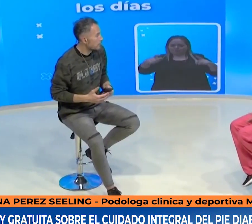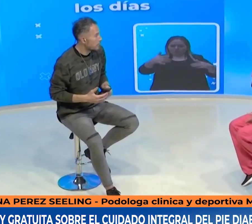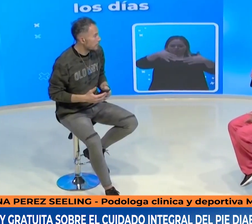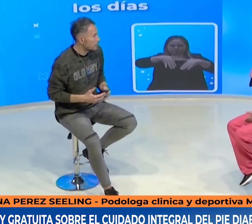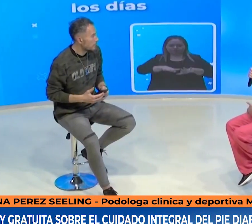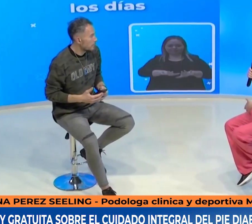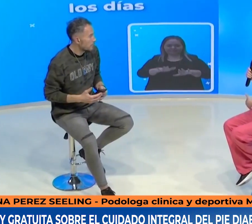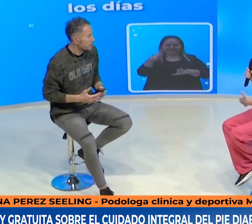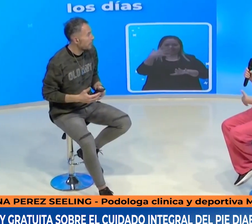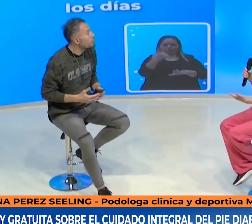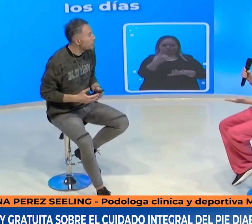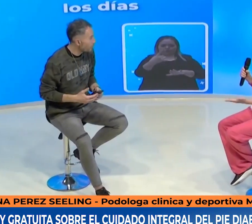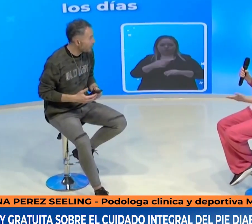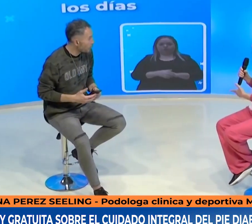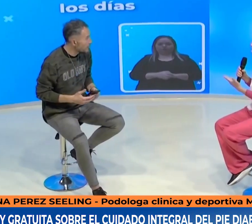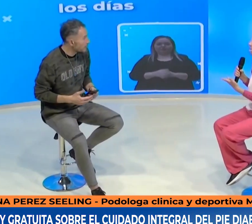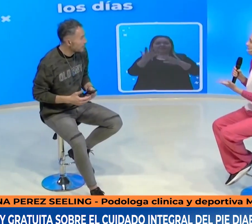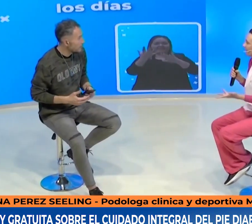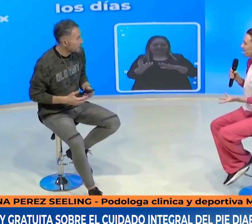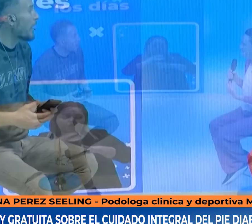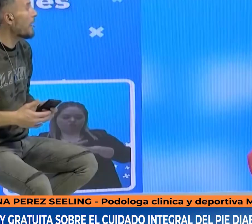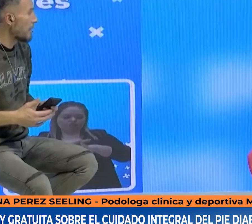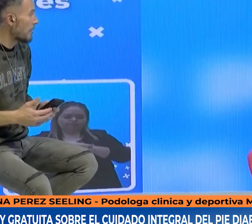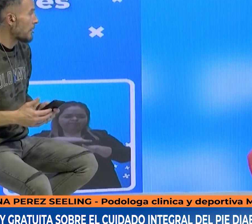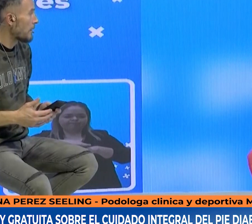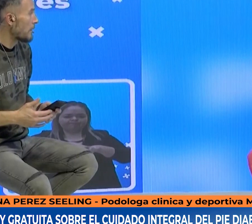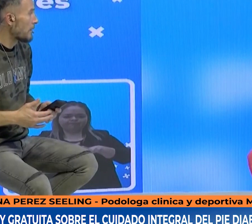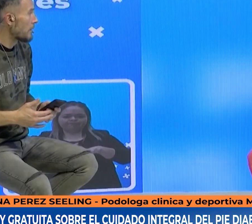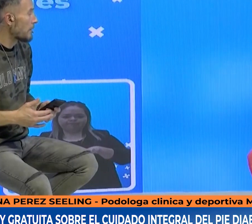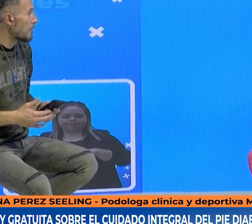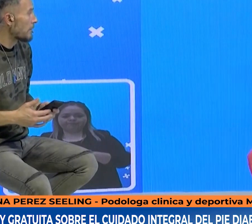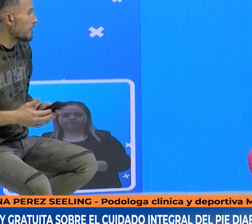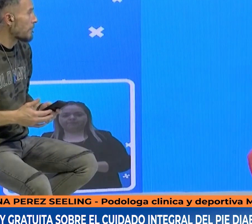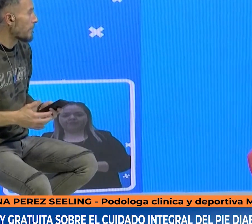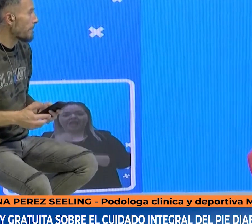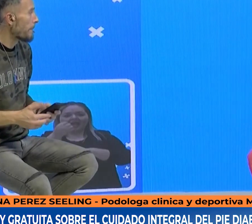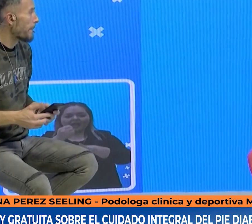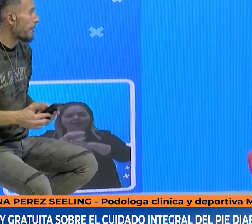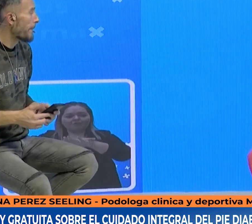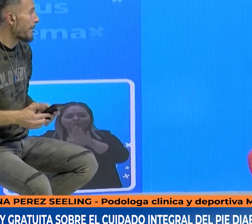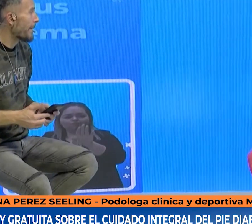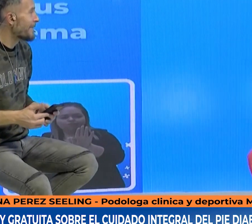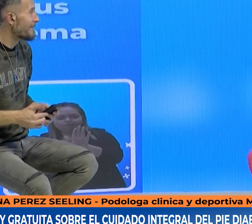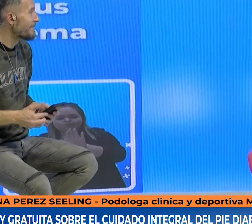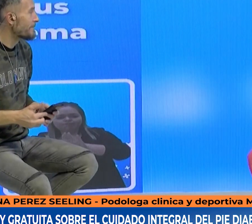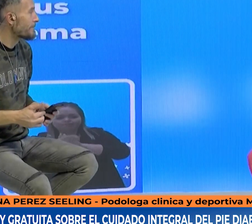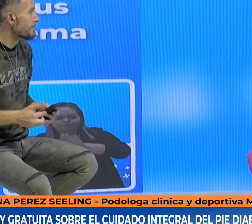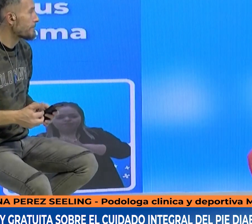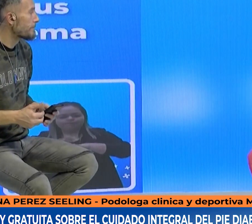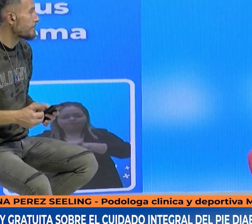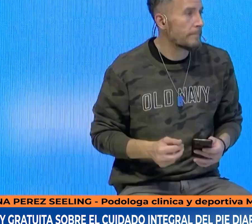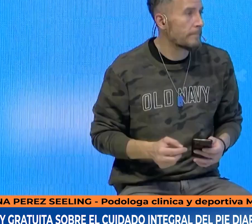muy... se ve mucho, muy frecuente. Muy nombrada y por ahí no se sabe realmente qué es lo que es. Hay